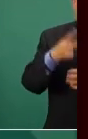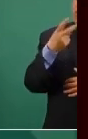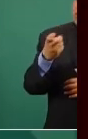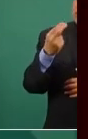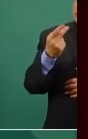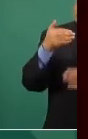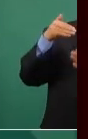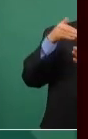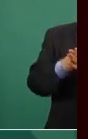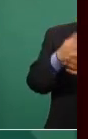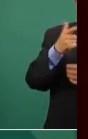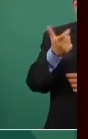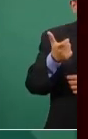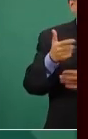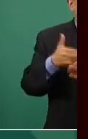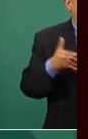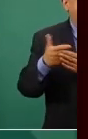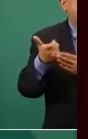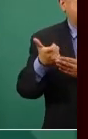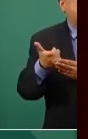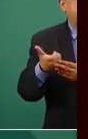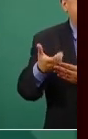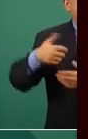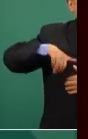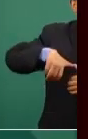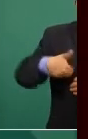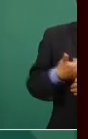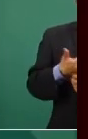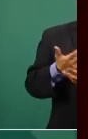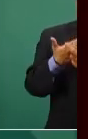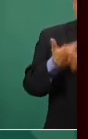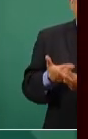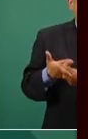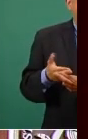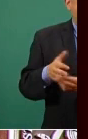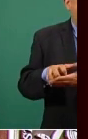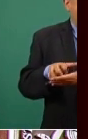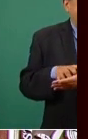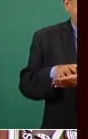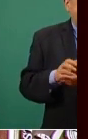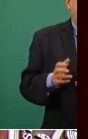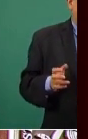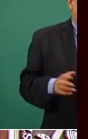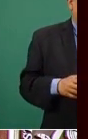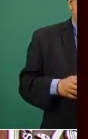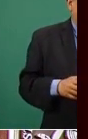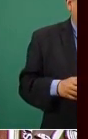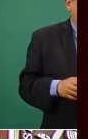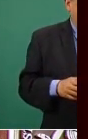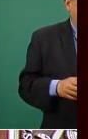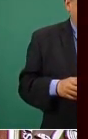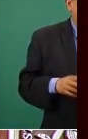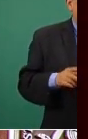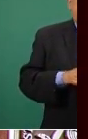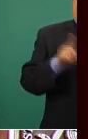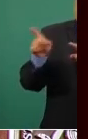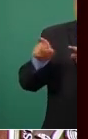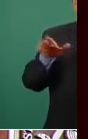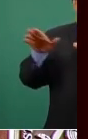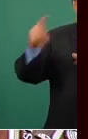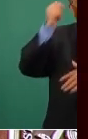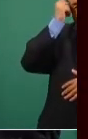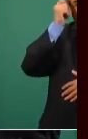225 mil millones de pesos que era lo otro pues un atraco